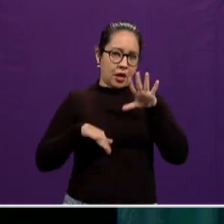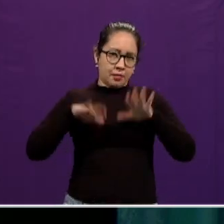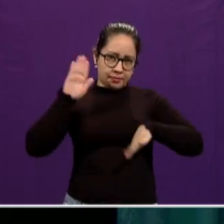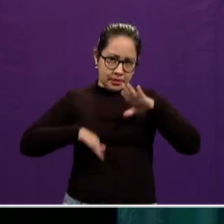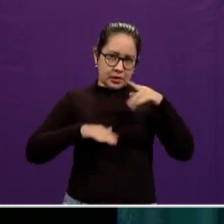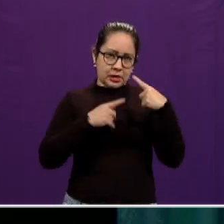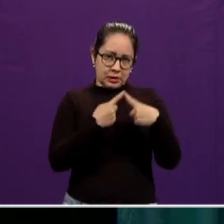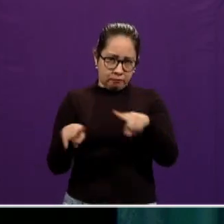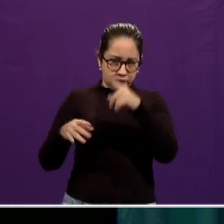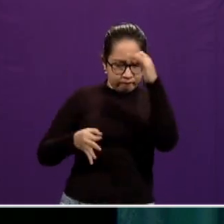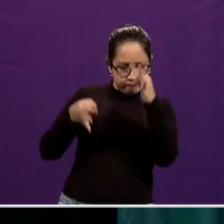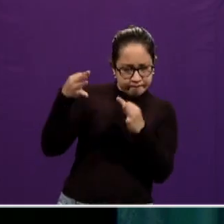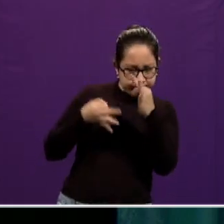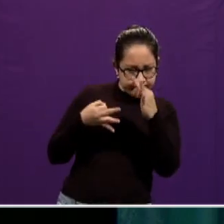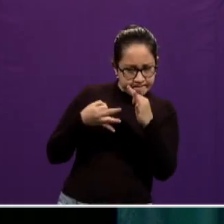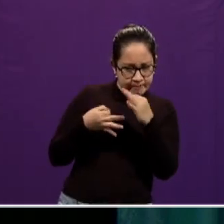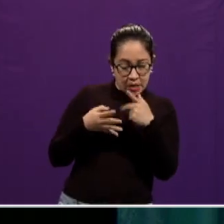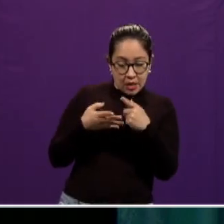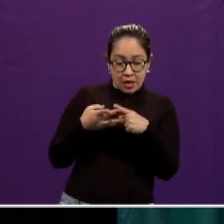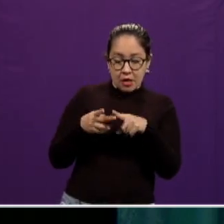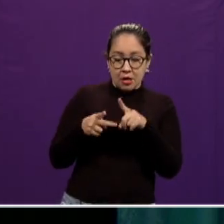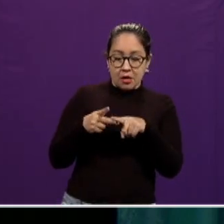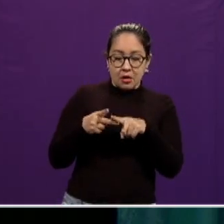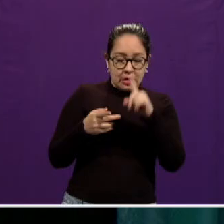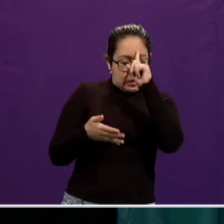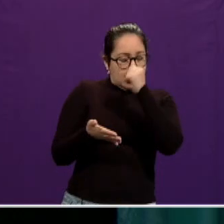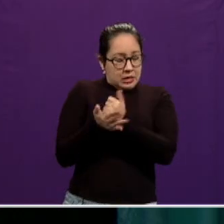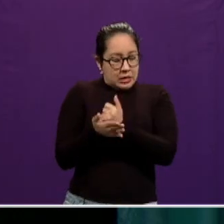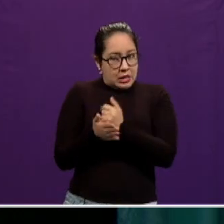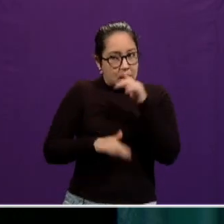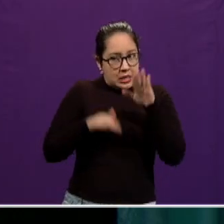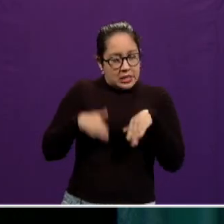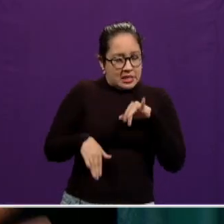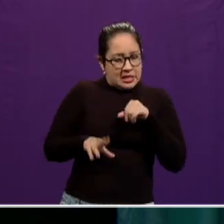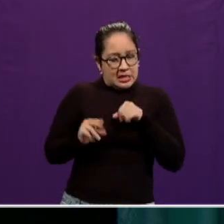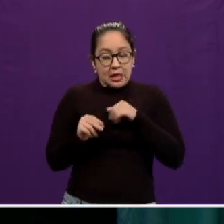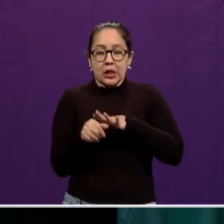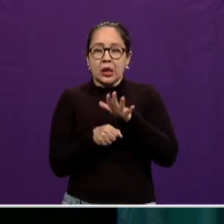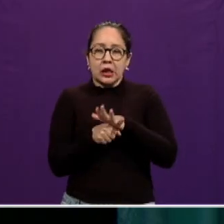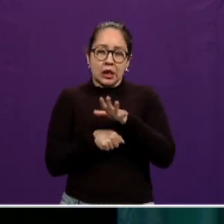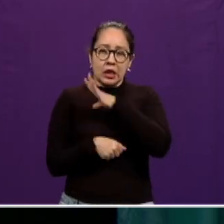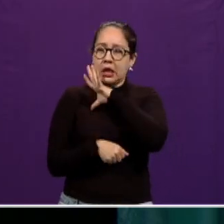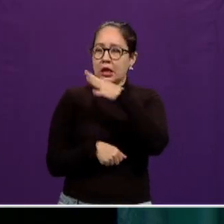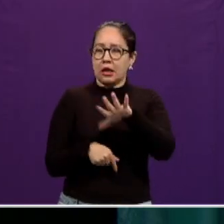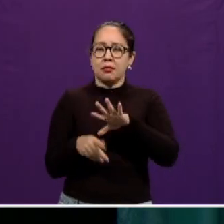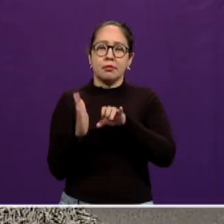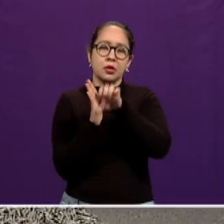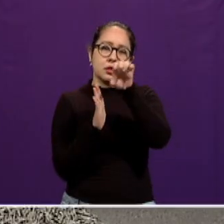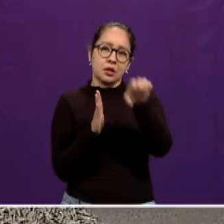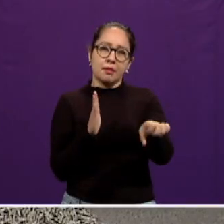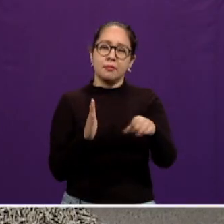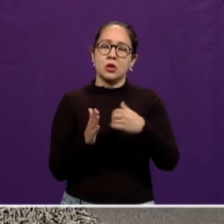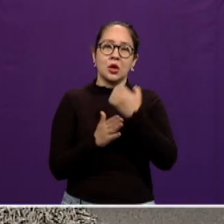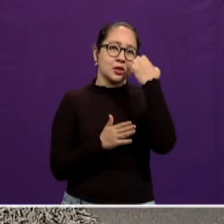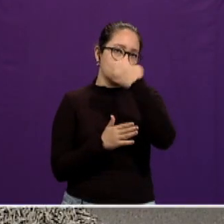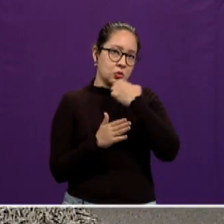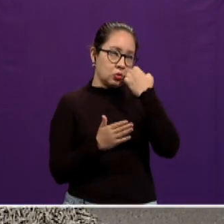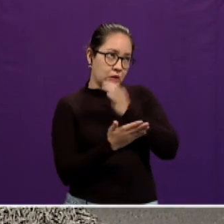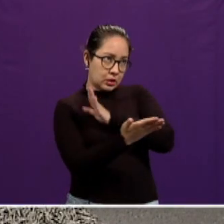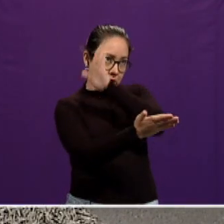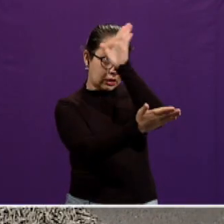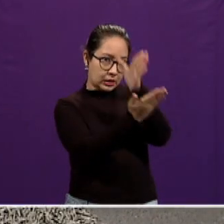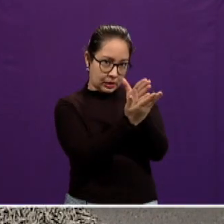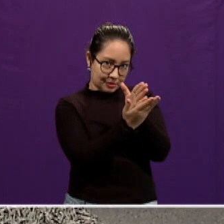de frustración, o sea, que si me frustra, que no me frustra. Y bueno, hay cosas que creo que generales, ¿no? Como, pues, por ejemplo, ir a la escuela, ¿no?